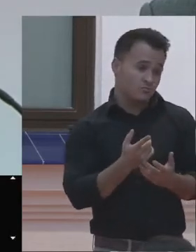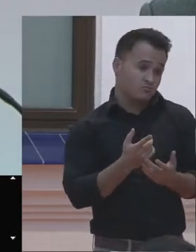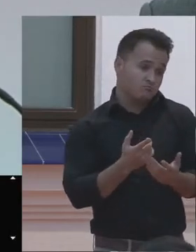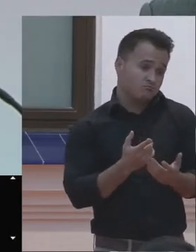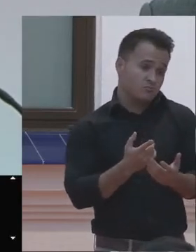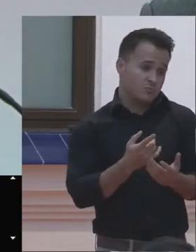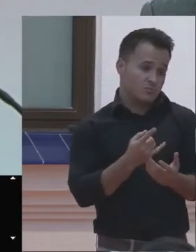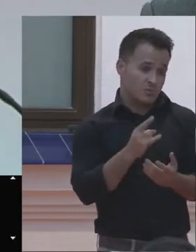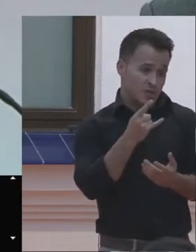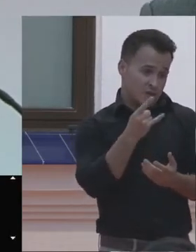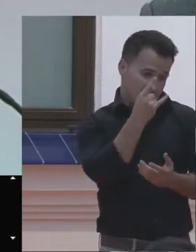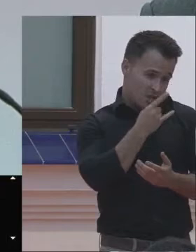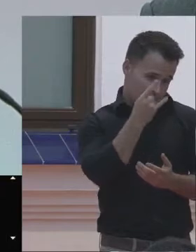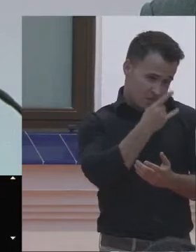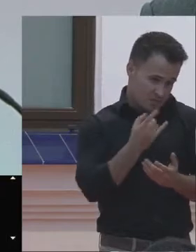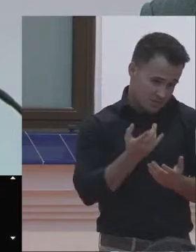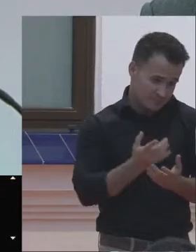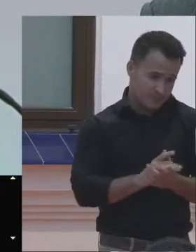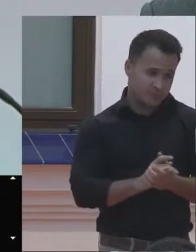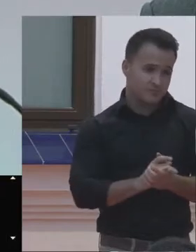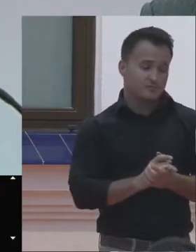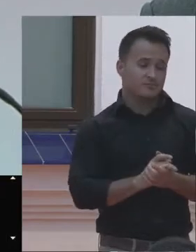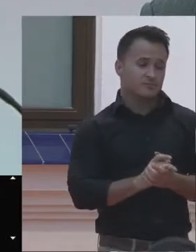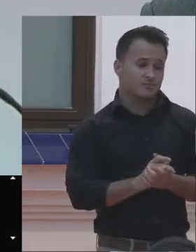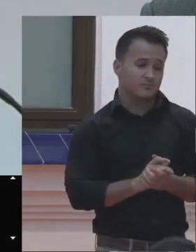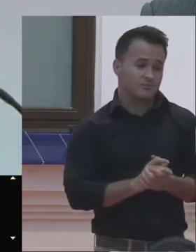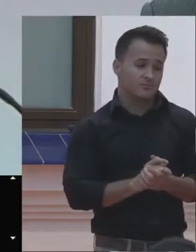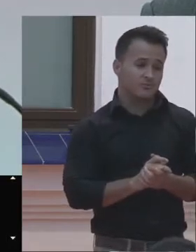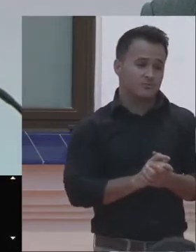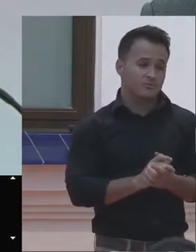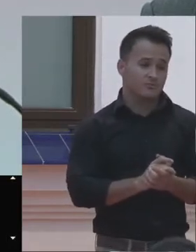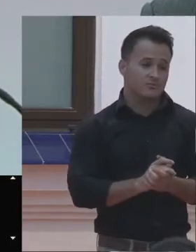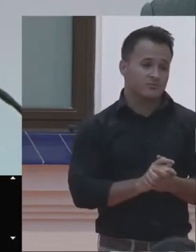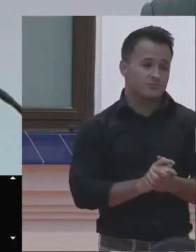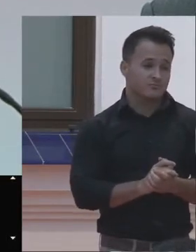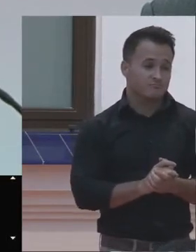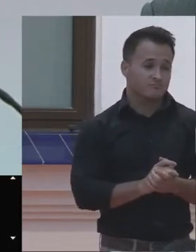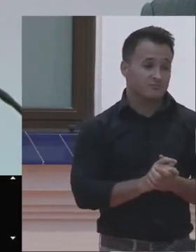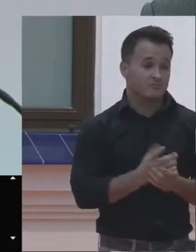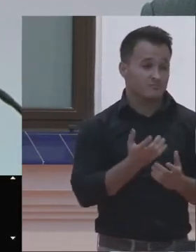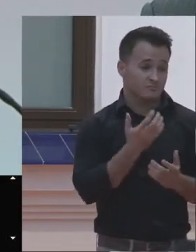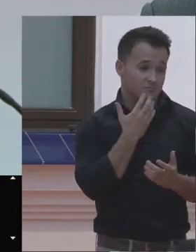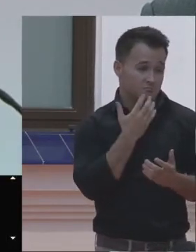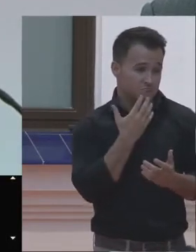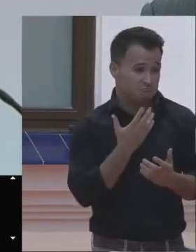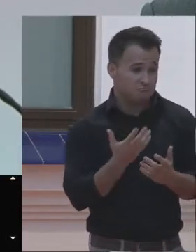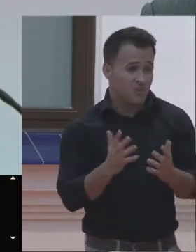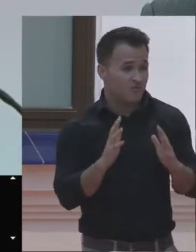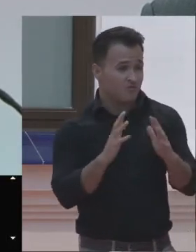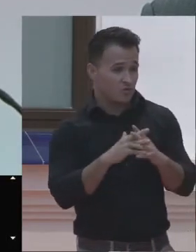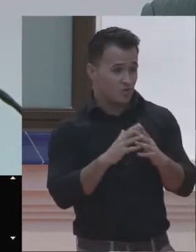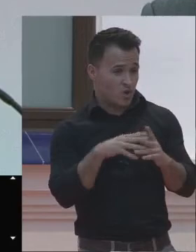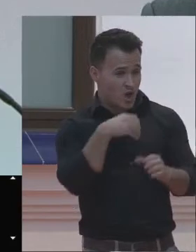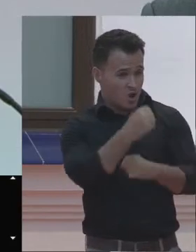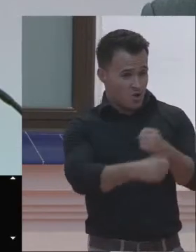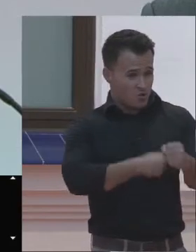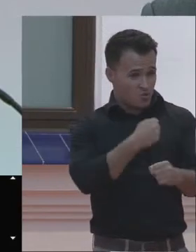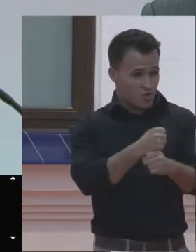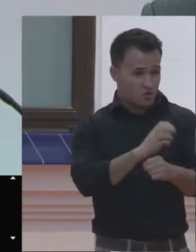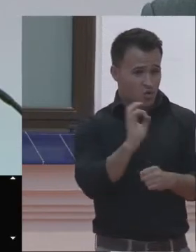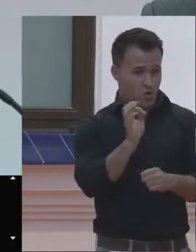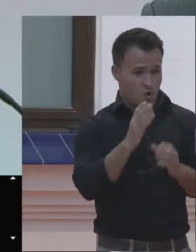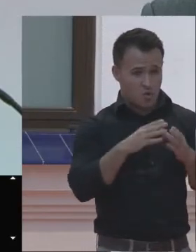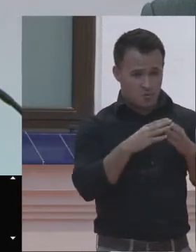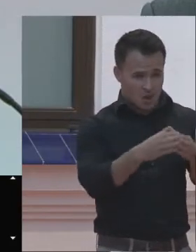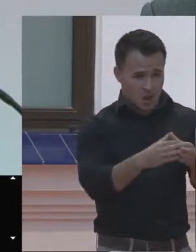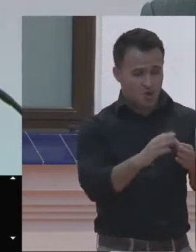por ejemplo, tú preparas un viaje o tú preparas, y estoy con aeropuertos, pero por favor ir a infraestructuras, puede ser un puerto, puede ser también